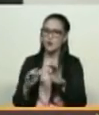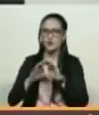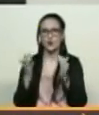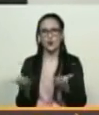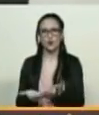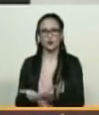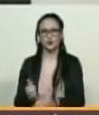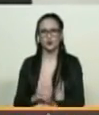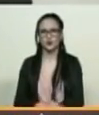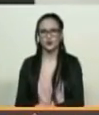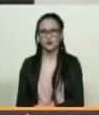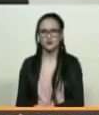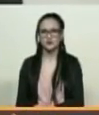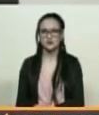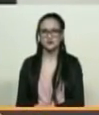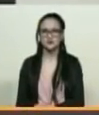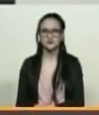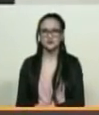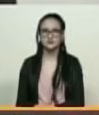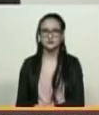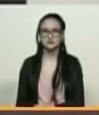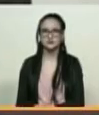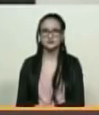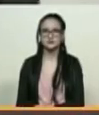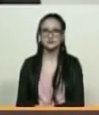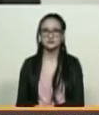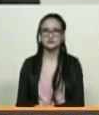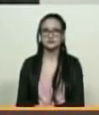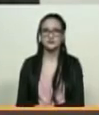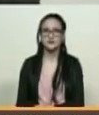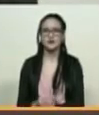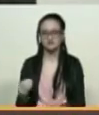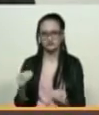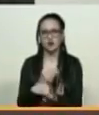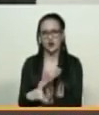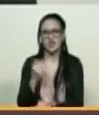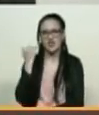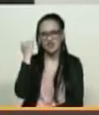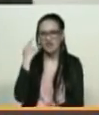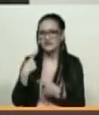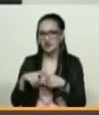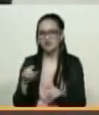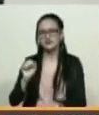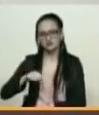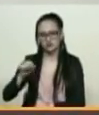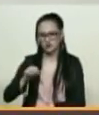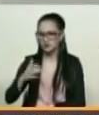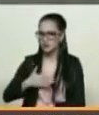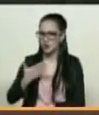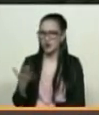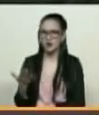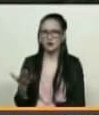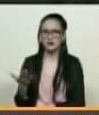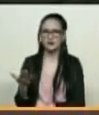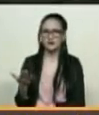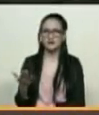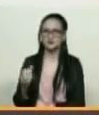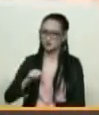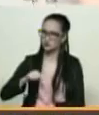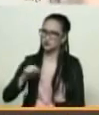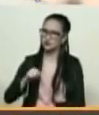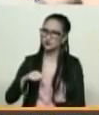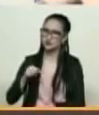Y podemos adversarnos, podemos tener posiciones completamente